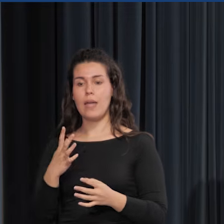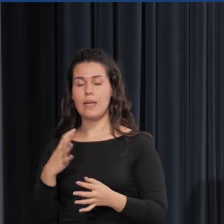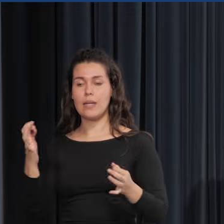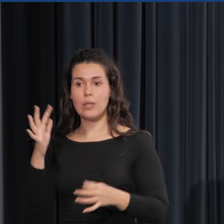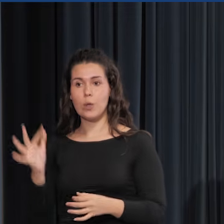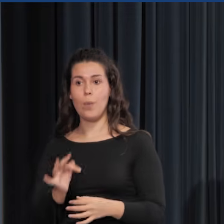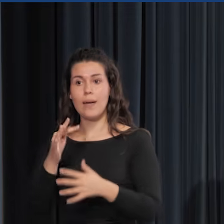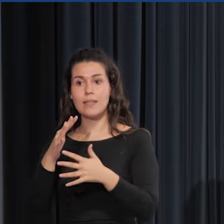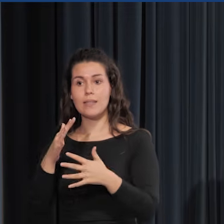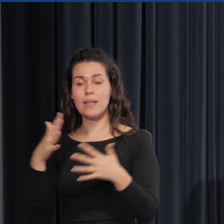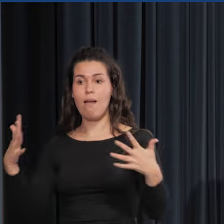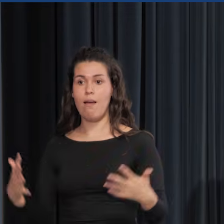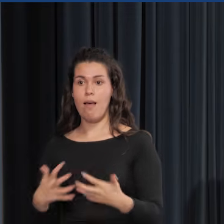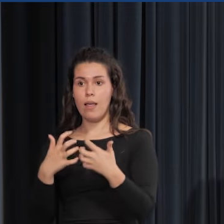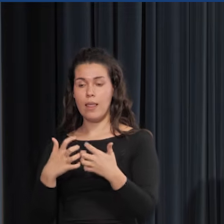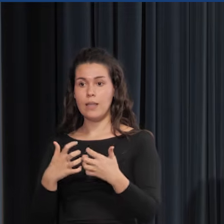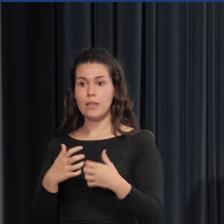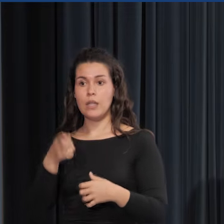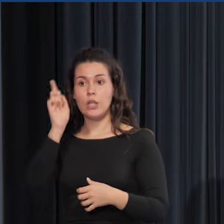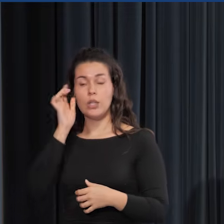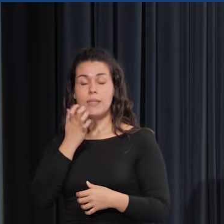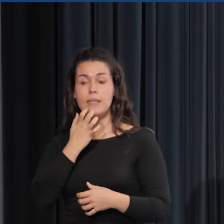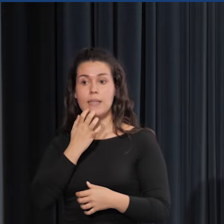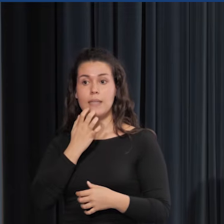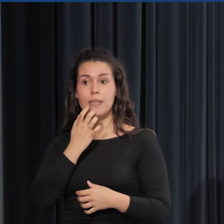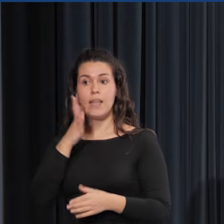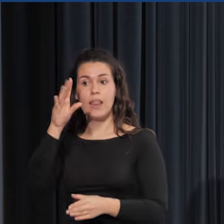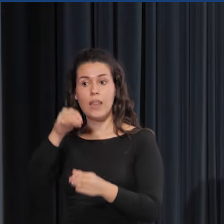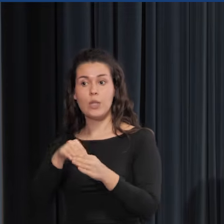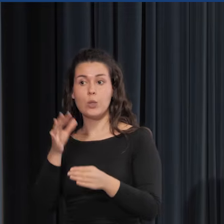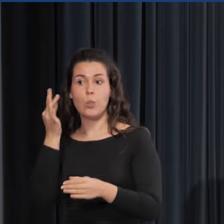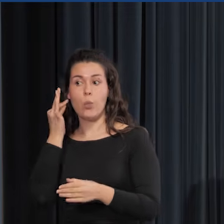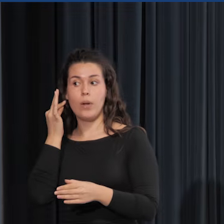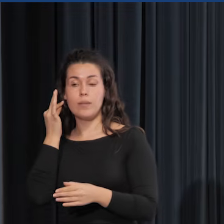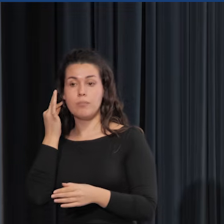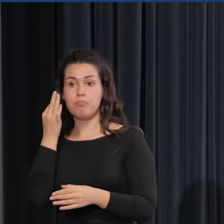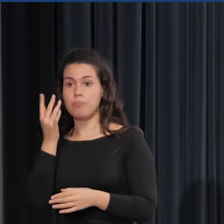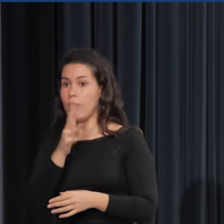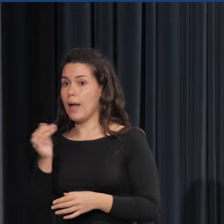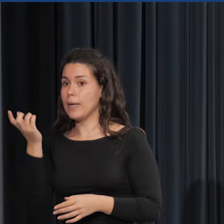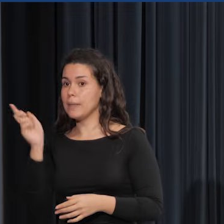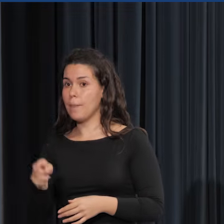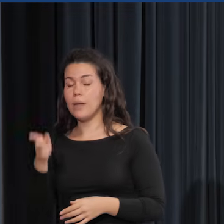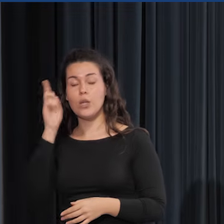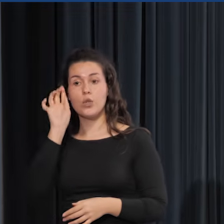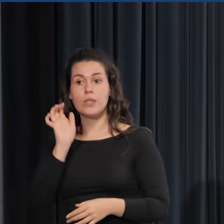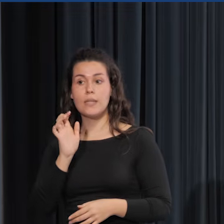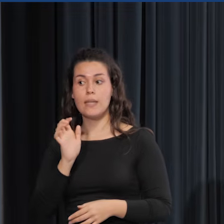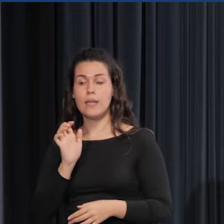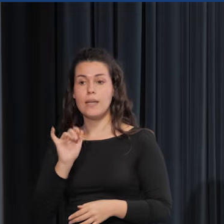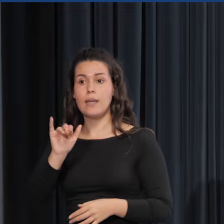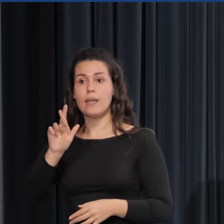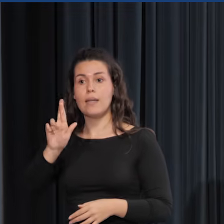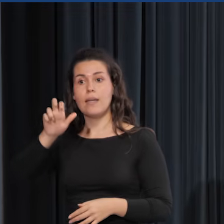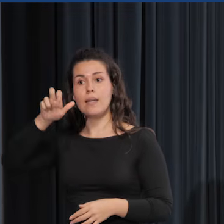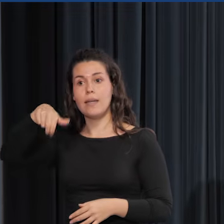perfil se recoge para la mujer en el mundo de la construcción. No sé si Irene